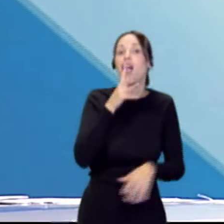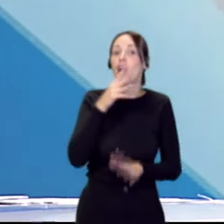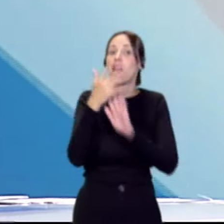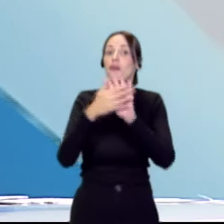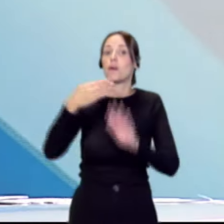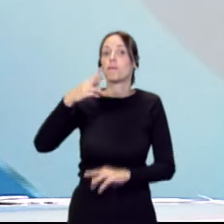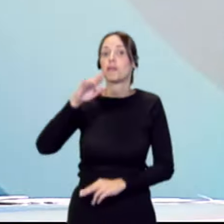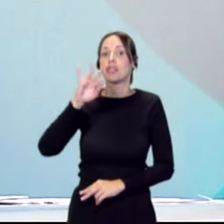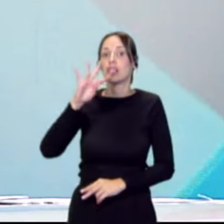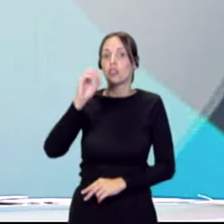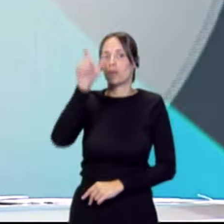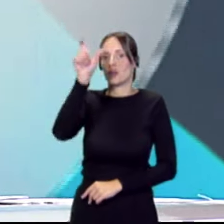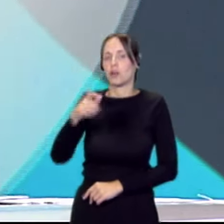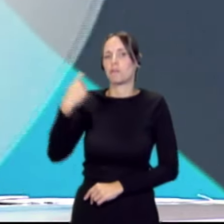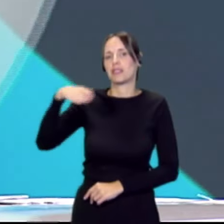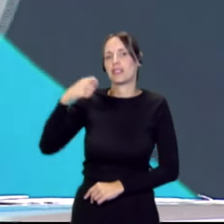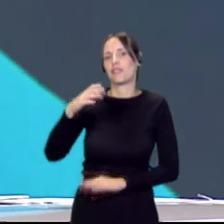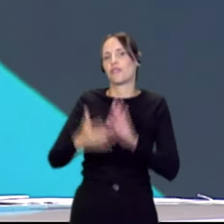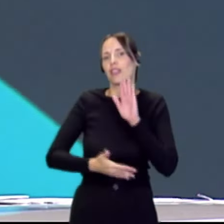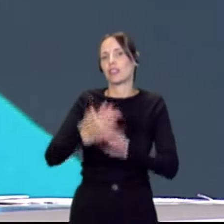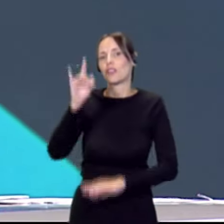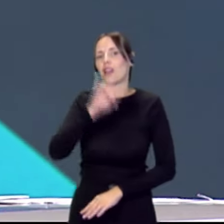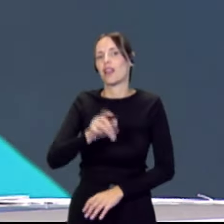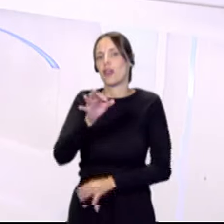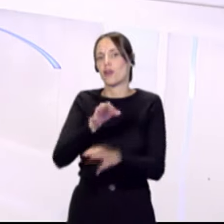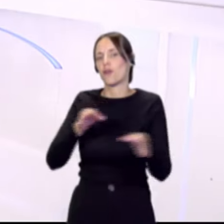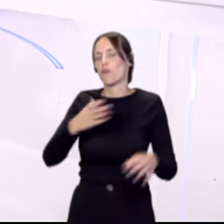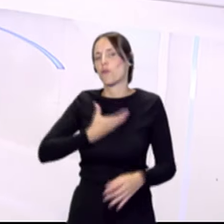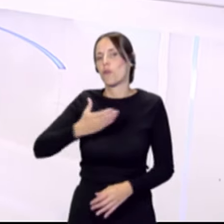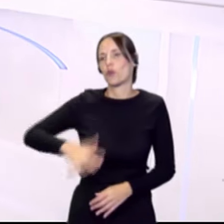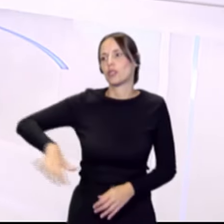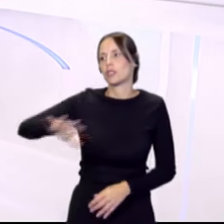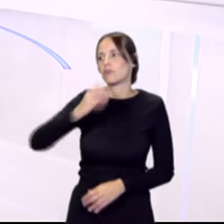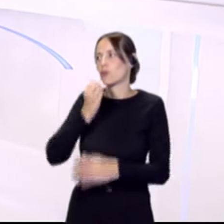que es la presidenta de la Federación Canaria de Municipios. ¿Qué tal? Muy buenos días. Buenos días.